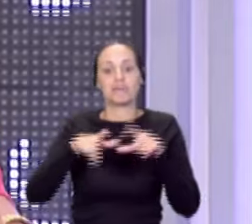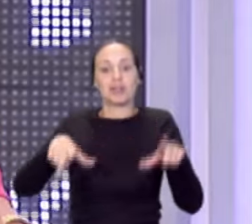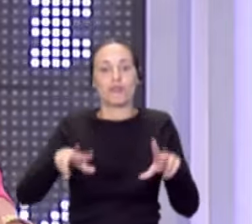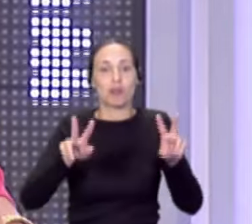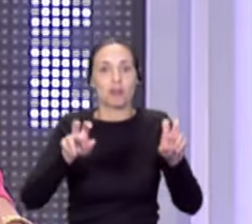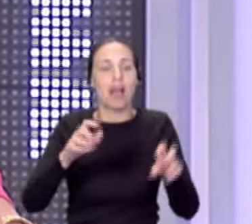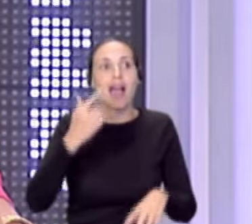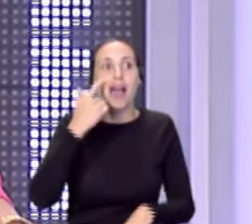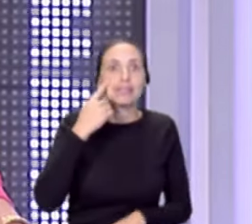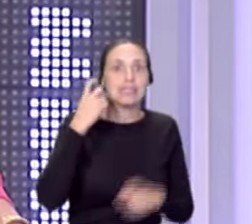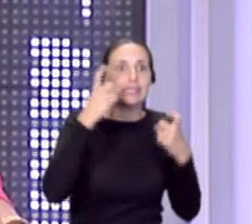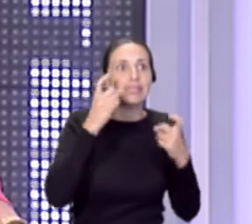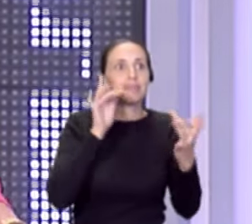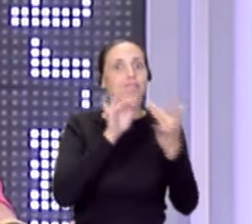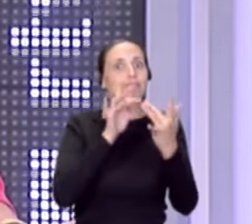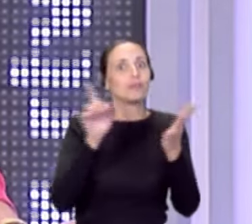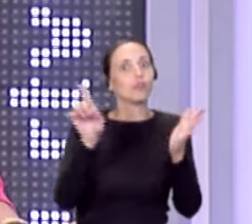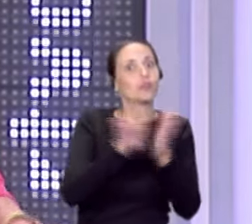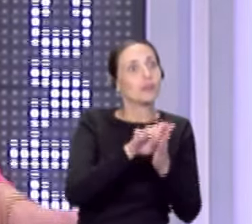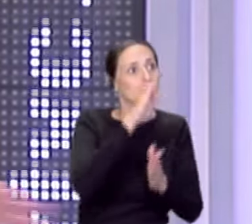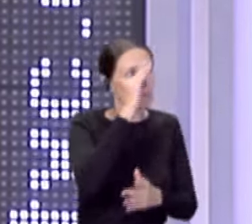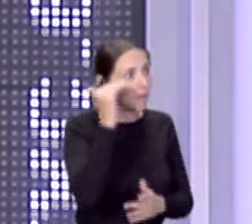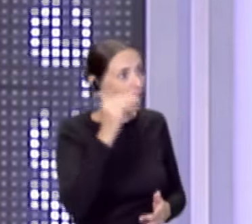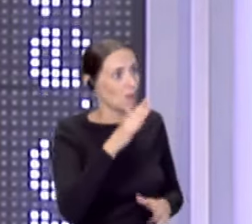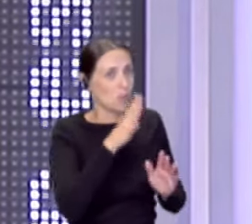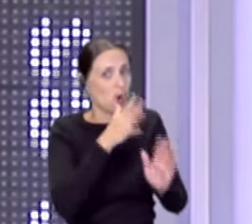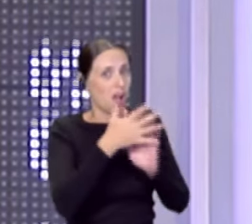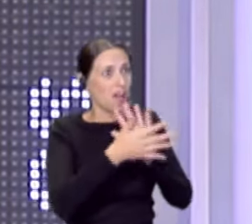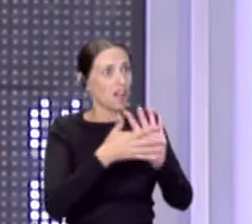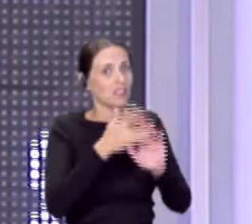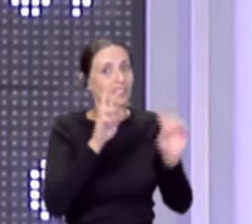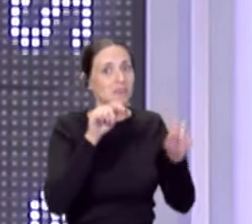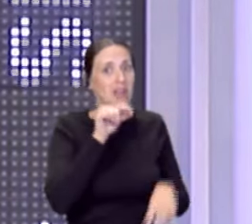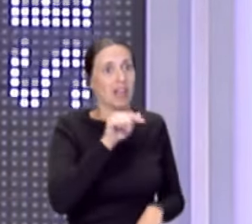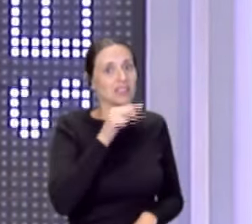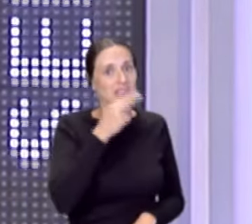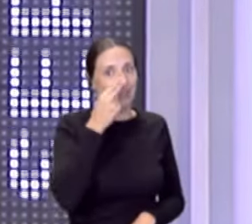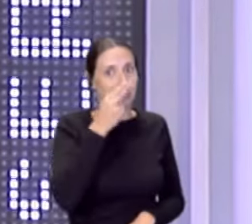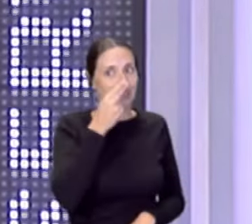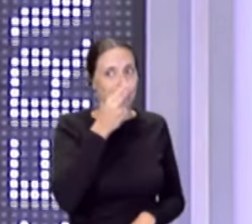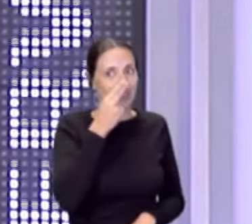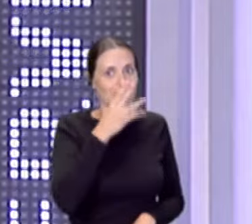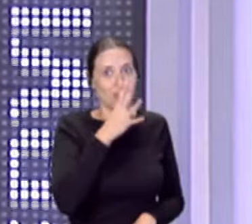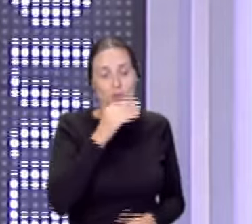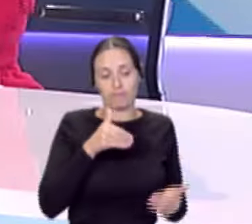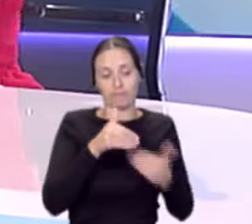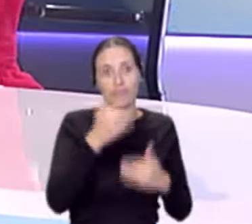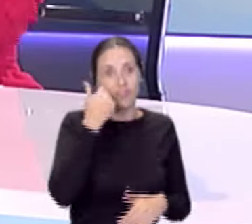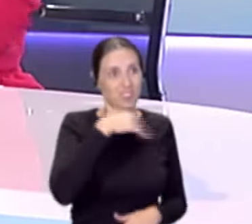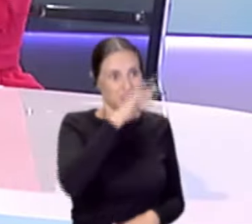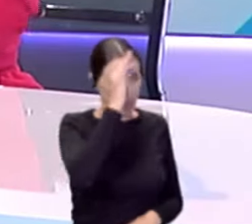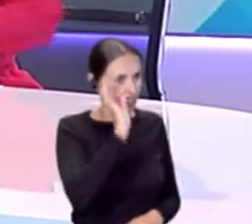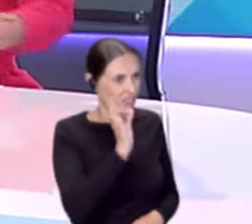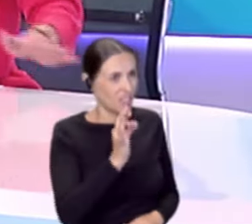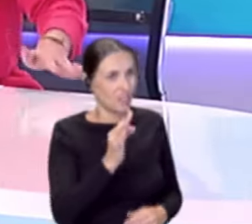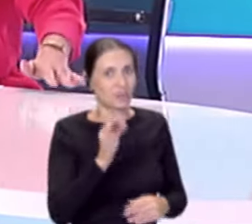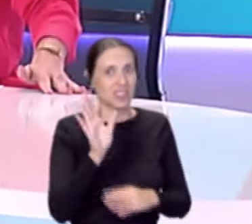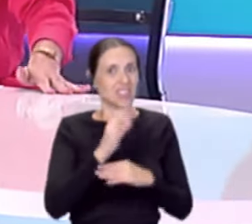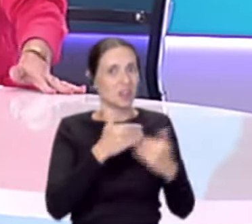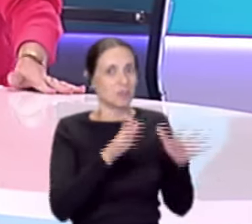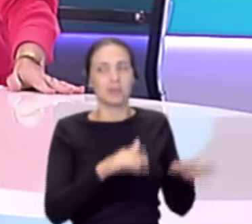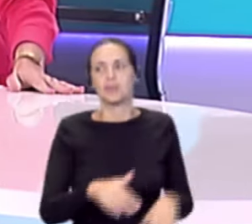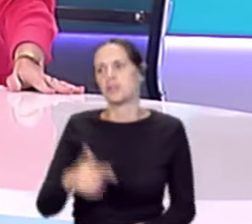intentar recuperar esa conexión, Pilar, para seguir hablando pues de este tema tan interesante, sobre todo de cara al fin de semana, ¿no? Con los estrenos de cine. Yo te voy a decir una cosa,